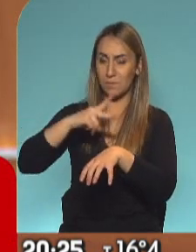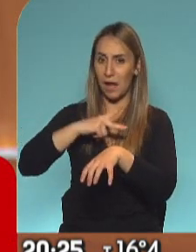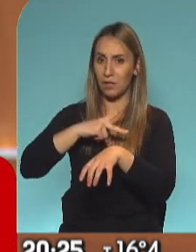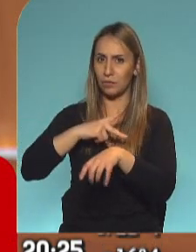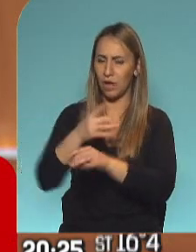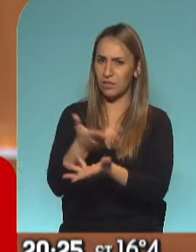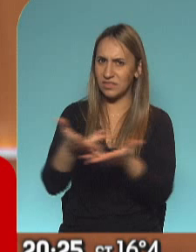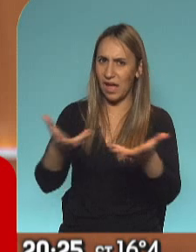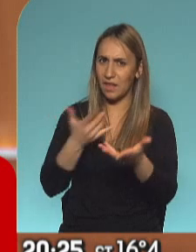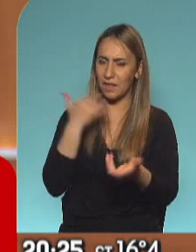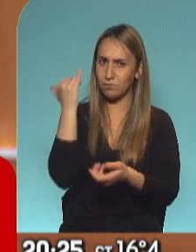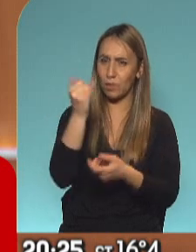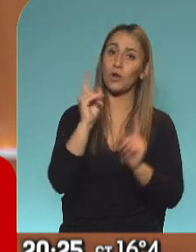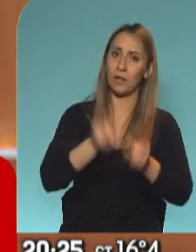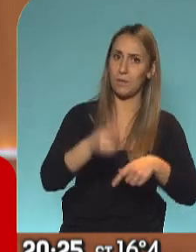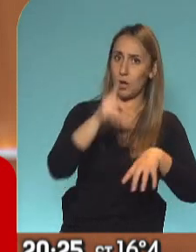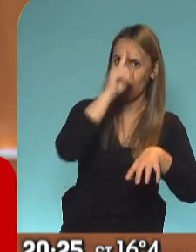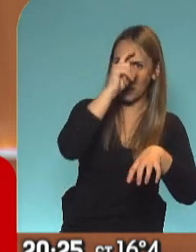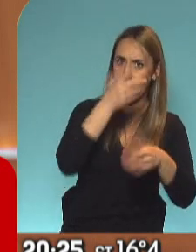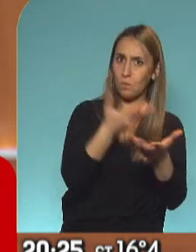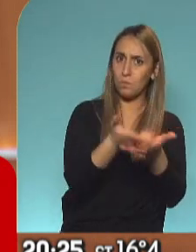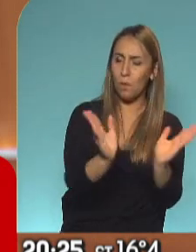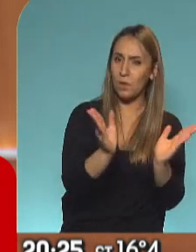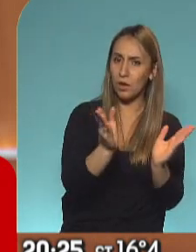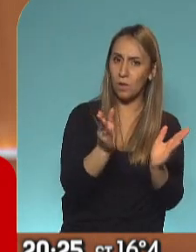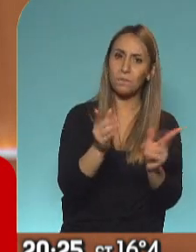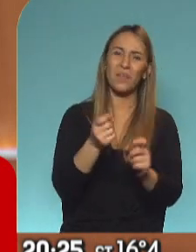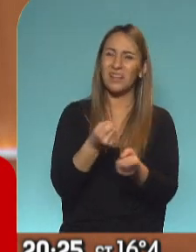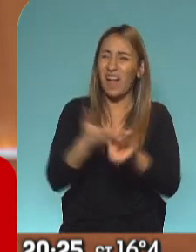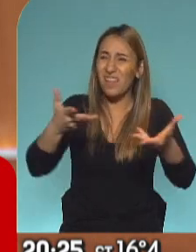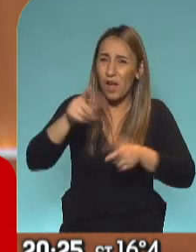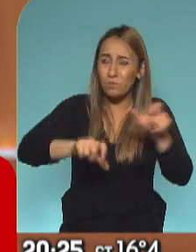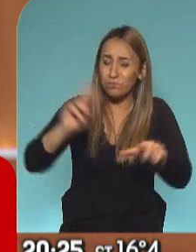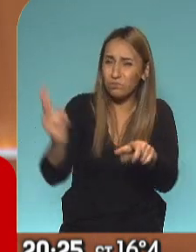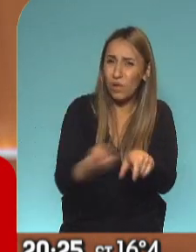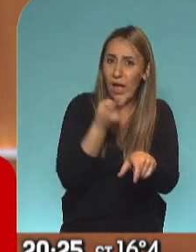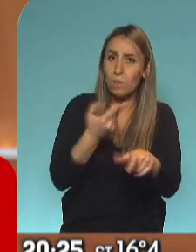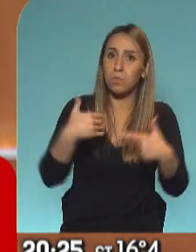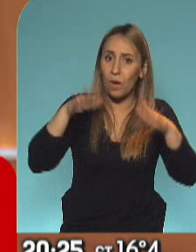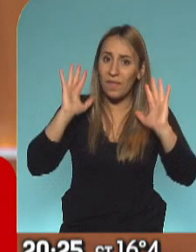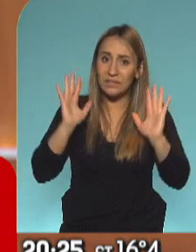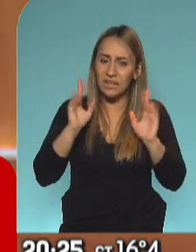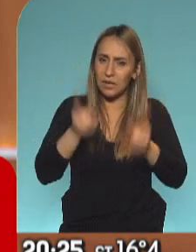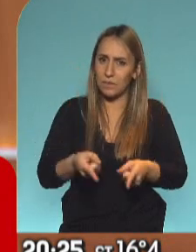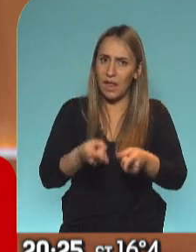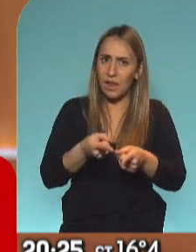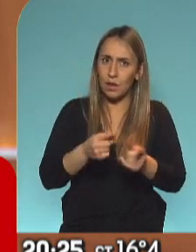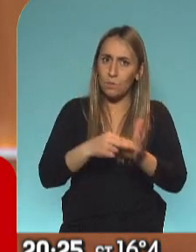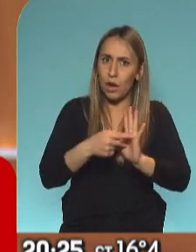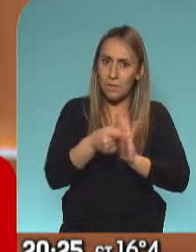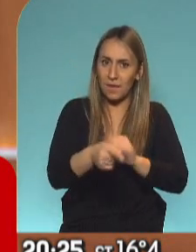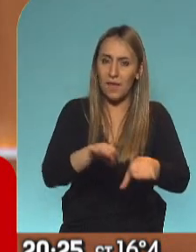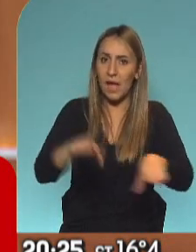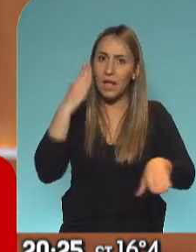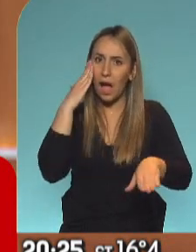algunos públicos, que hubo tanta cantidad de personas fallecidas, ¿puede haber un retraso en el porcentaje de la utilización de camas de terapia intensiva y que en unos días